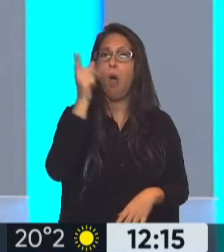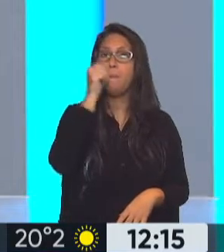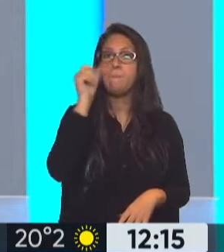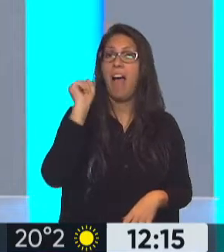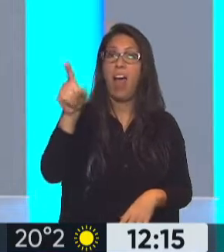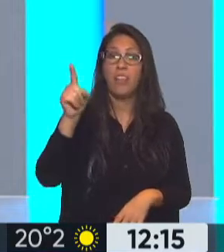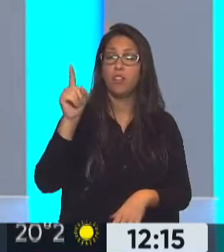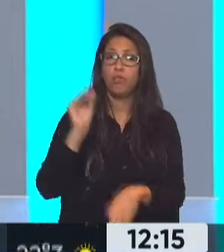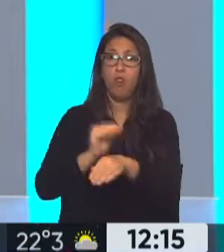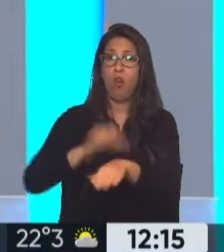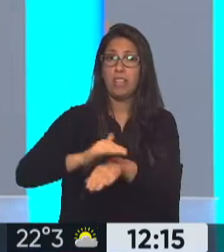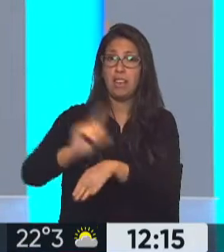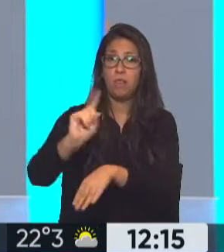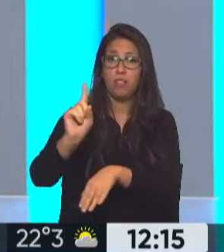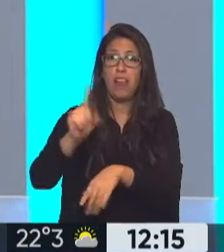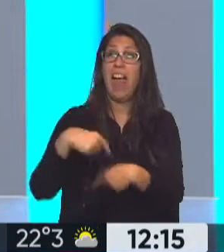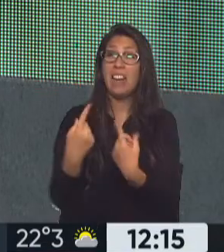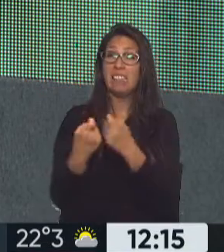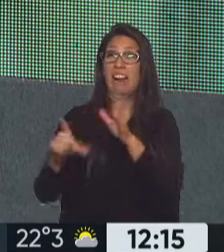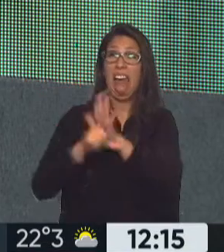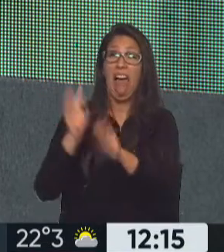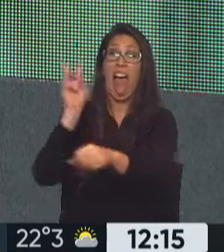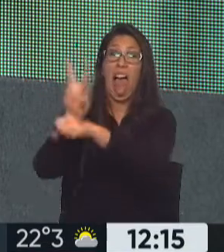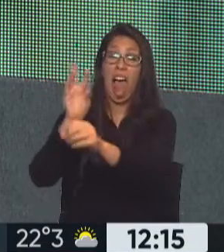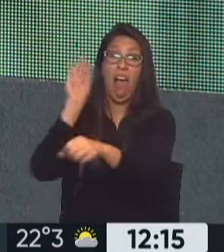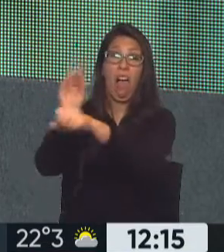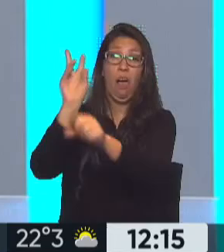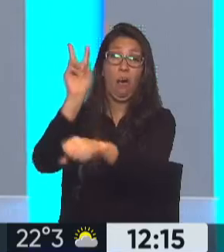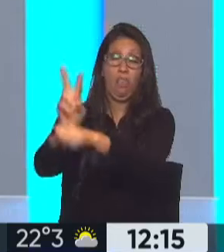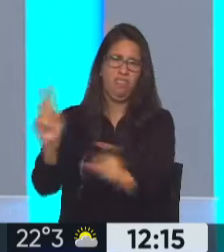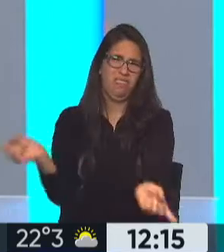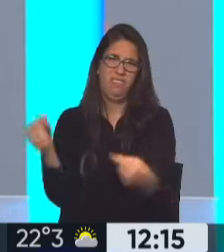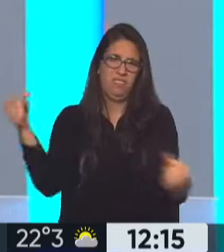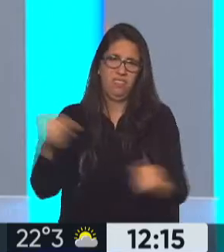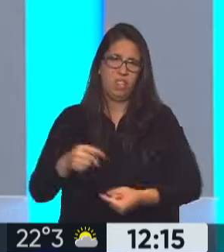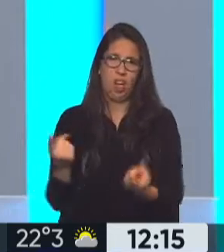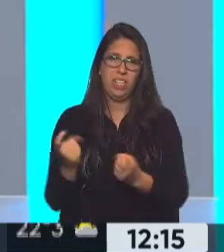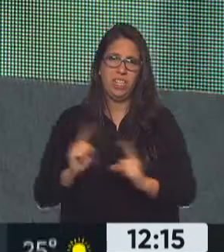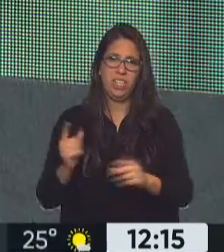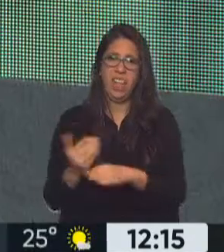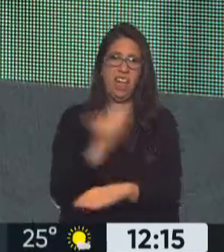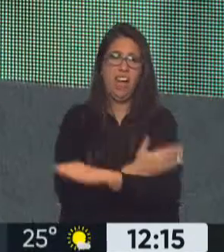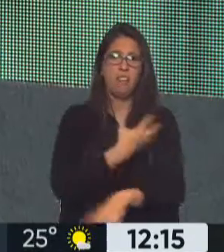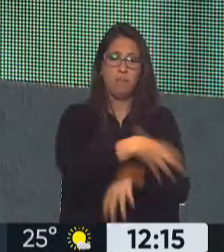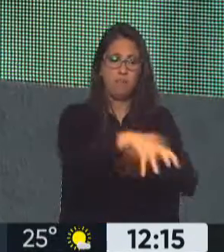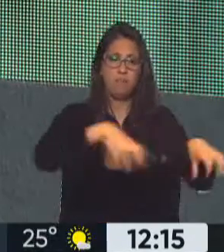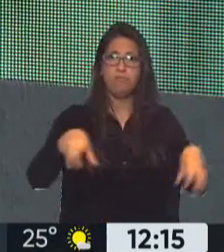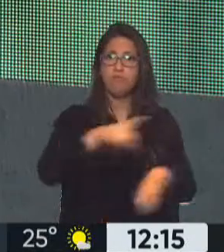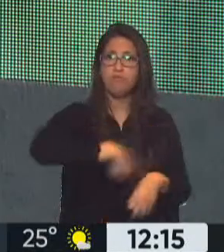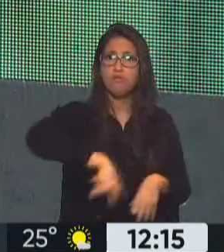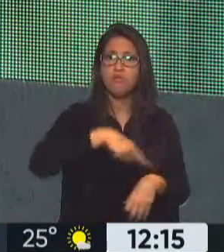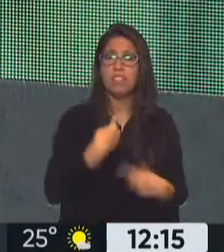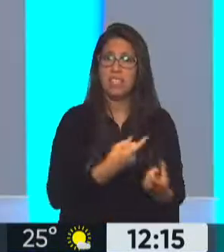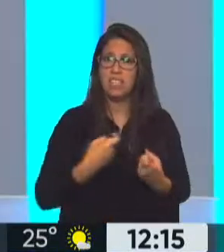que no se hacen cargo de los hijos, es justamente una ley que los proteja. Hay muchos segmentos de la sociedad antes que justamente desde el